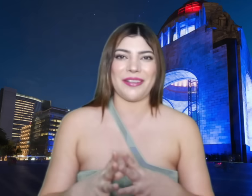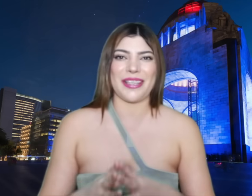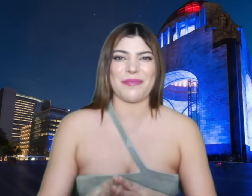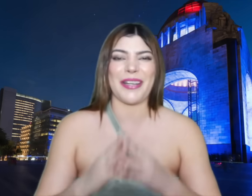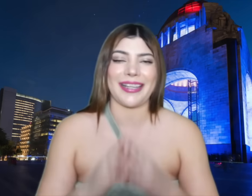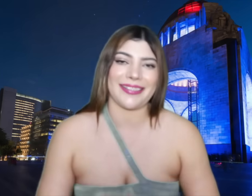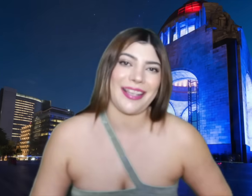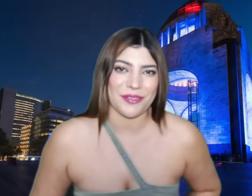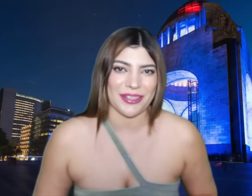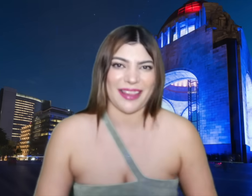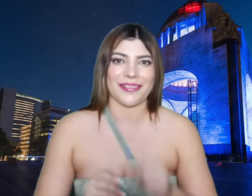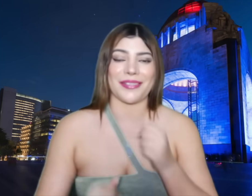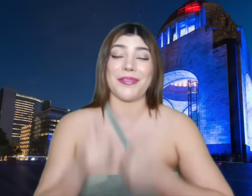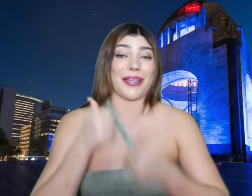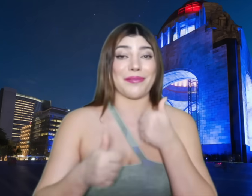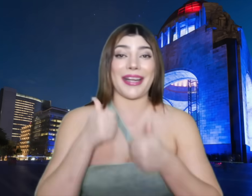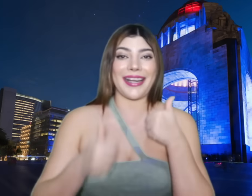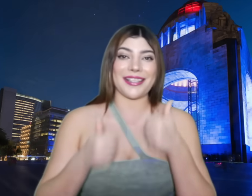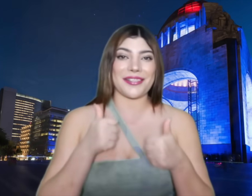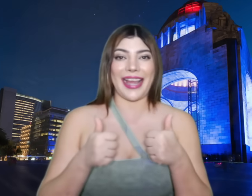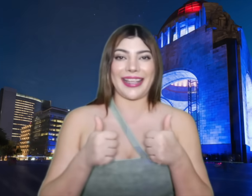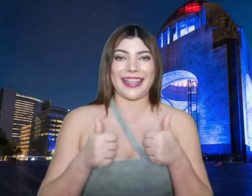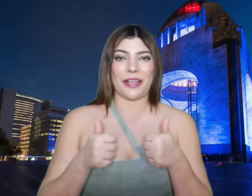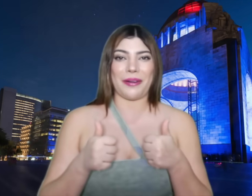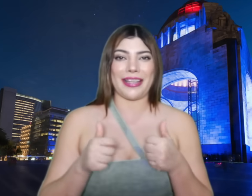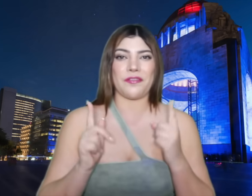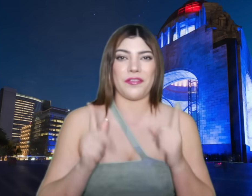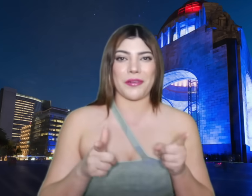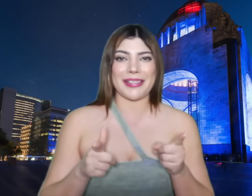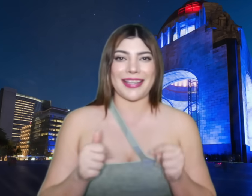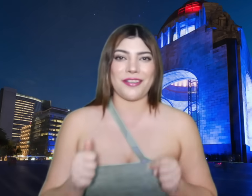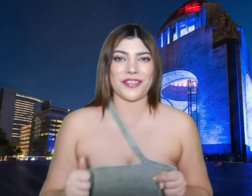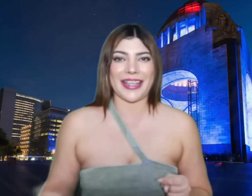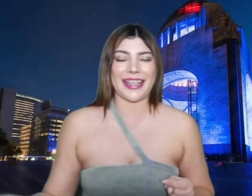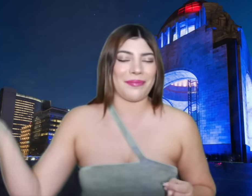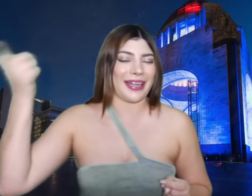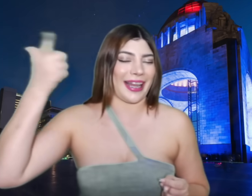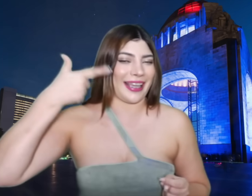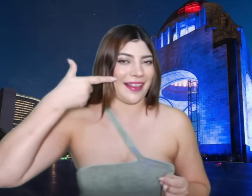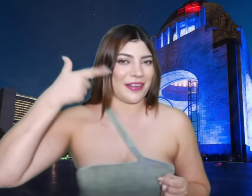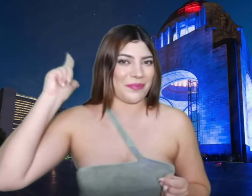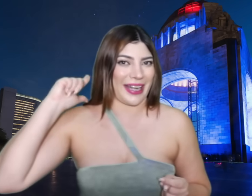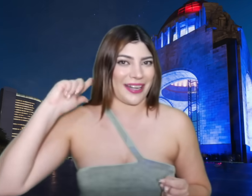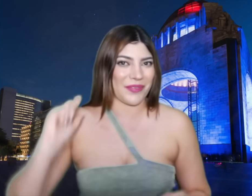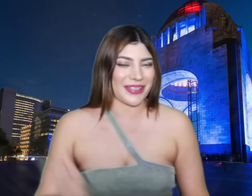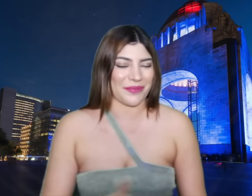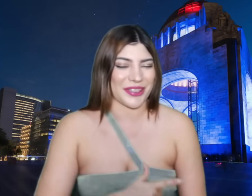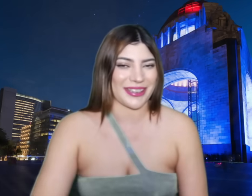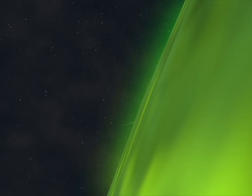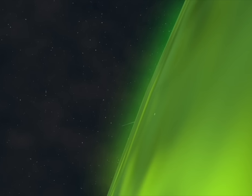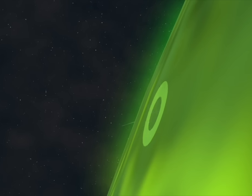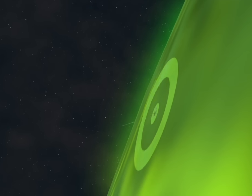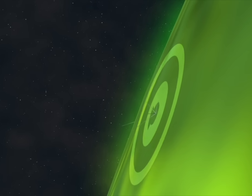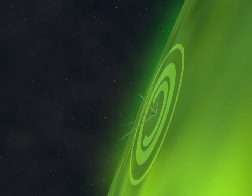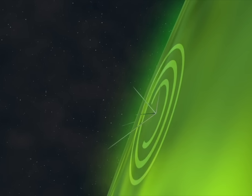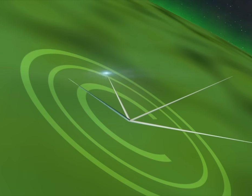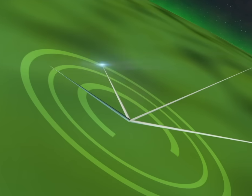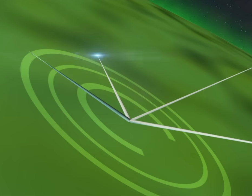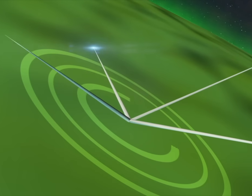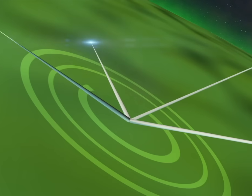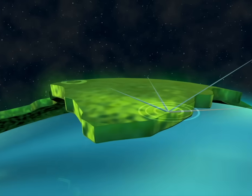del día de hoy, espero que les haya gustado, los invito a que me regalen su like y recuerden, infórmense y no se dejen ver la cara de nopal. Nos vemos.